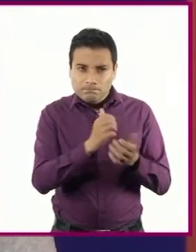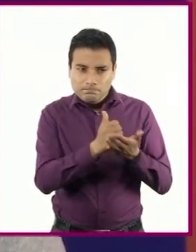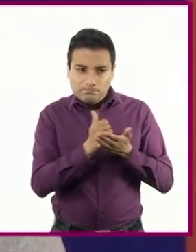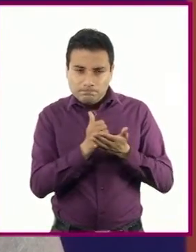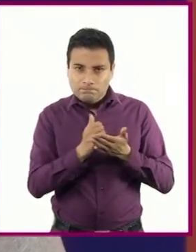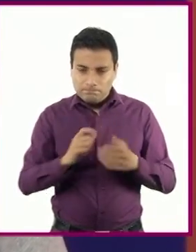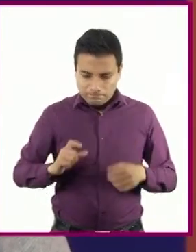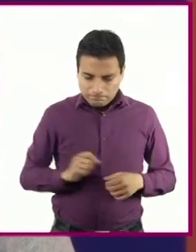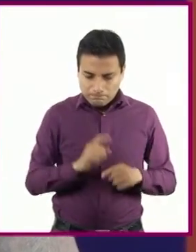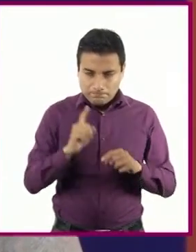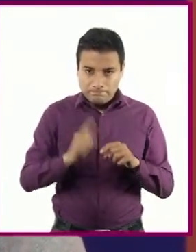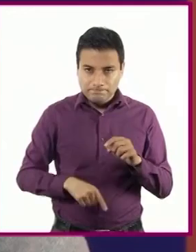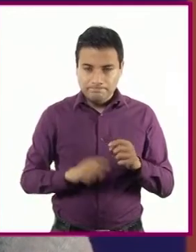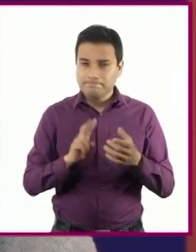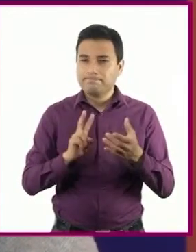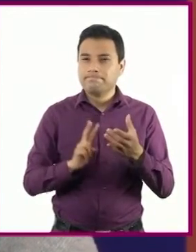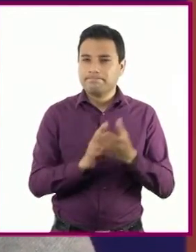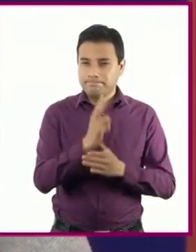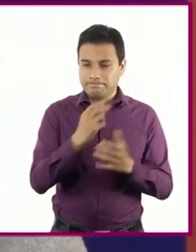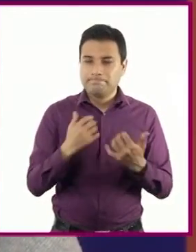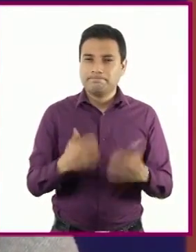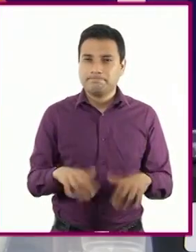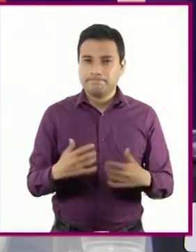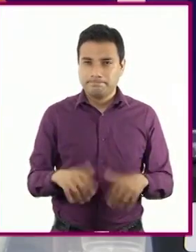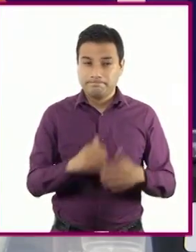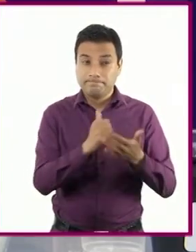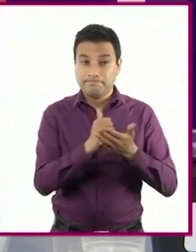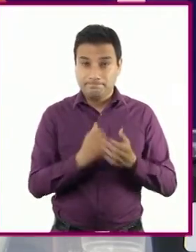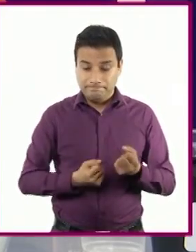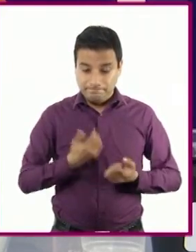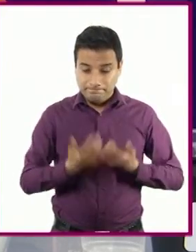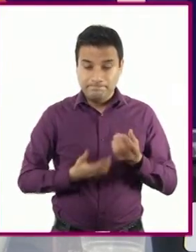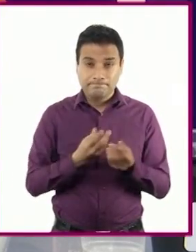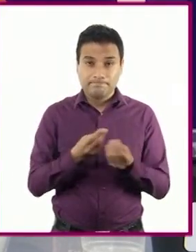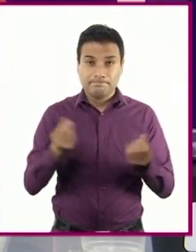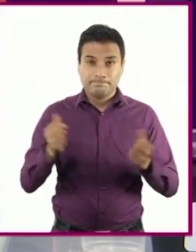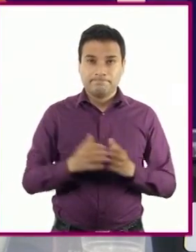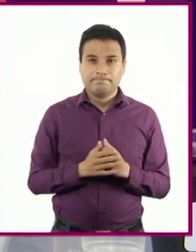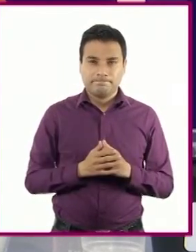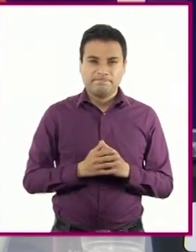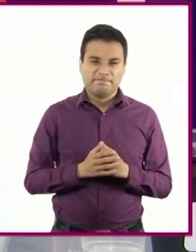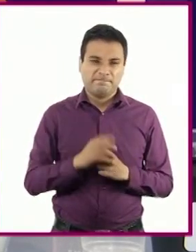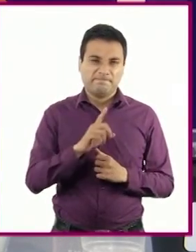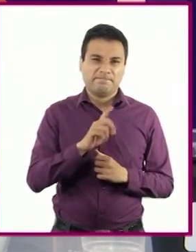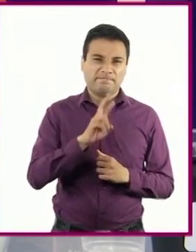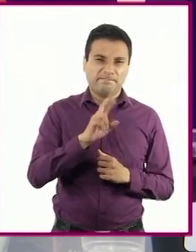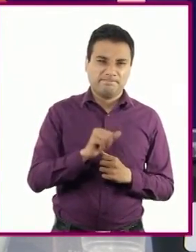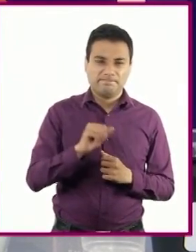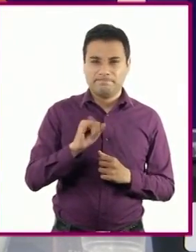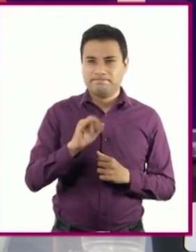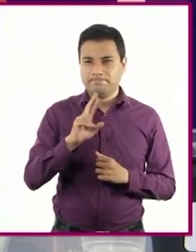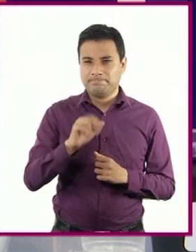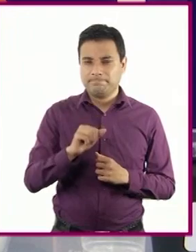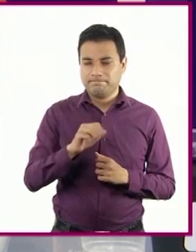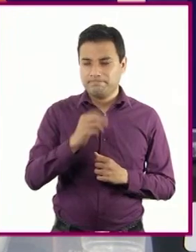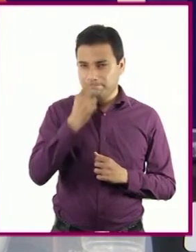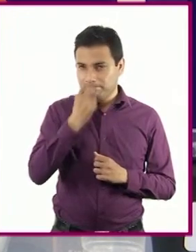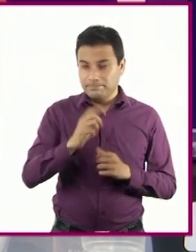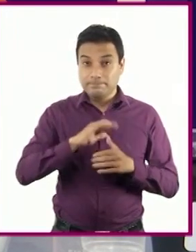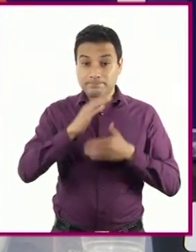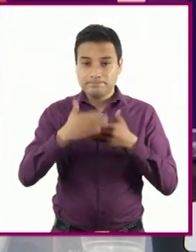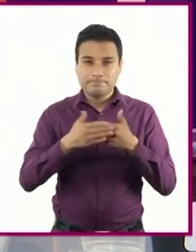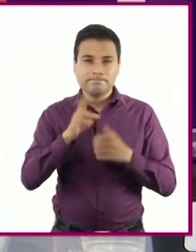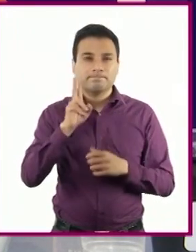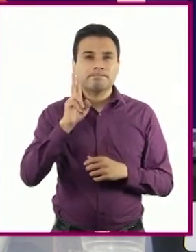esta planta su capacidad antiácida. La doctora Irma Romero Álvarez comentó que el siguiente paso es